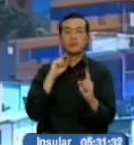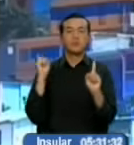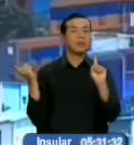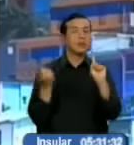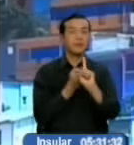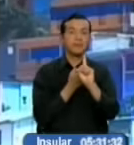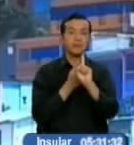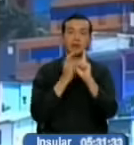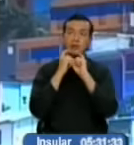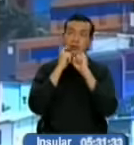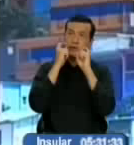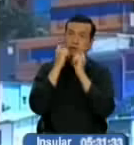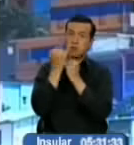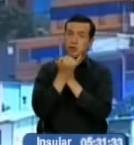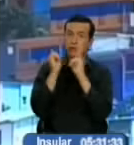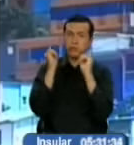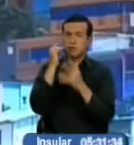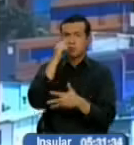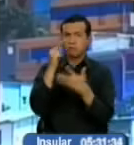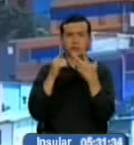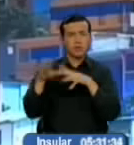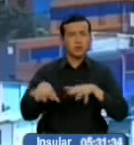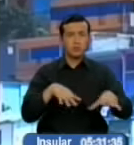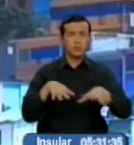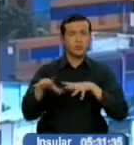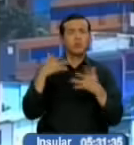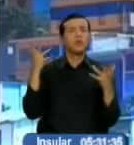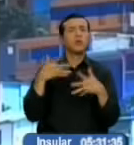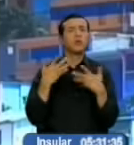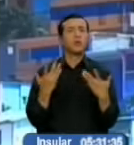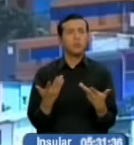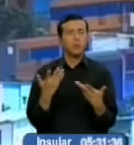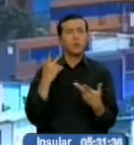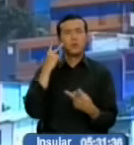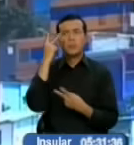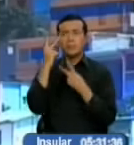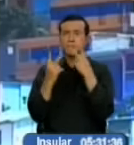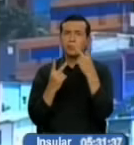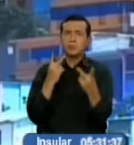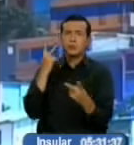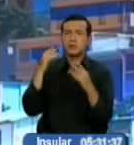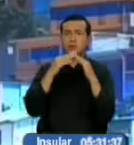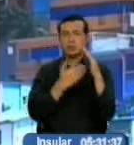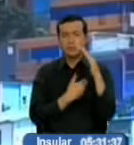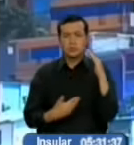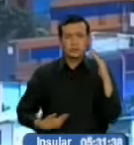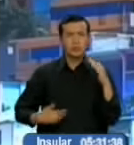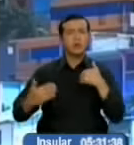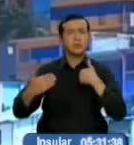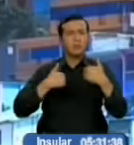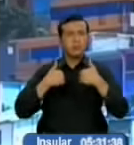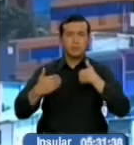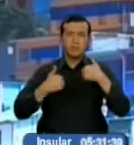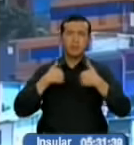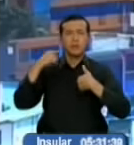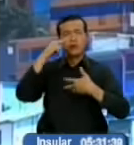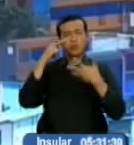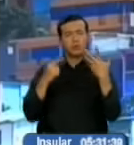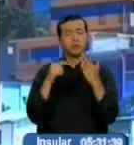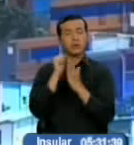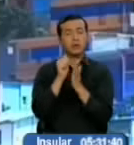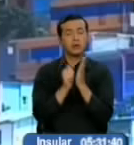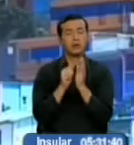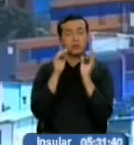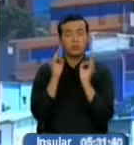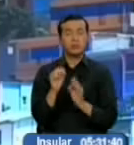de independencia con actos culturales. Visitas al Palacio de Carondelet con representación actoral, una feria ciudadana y una agenda formal para